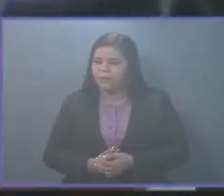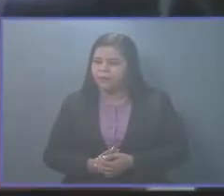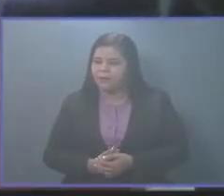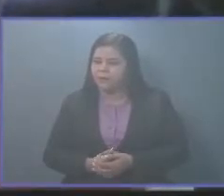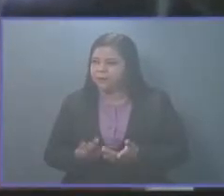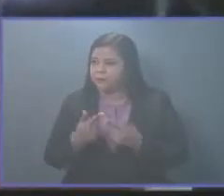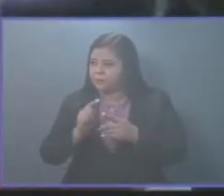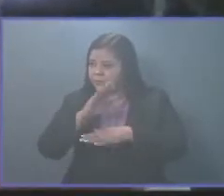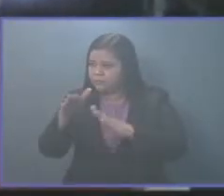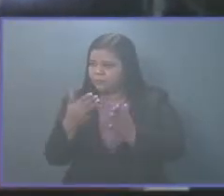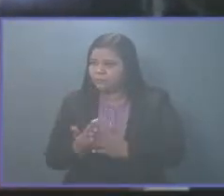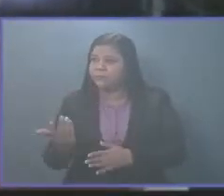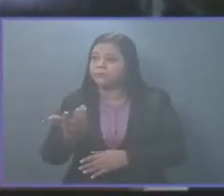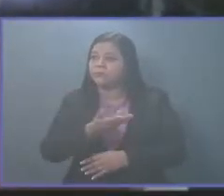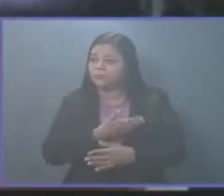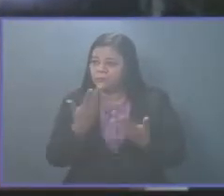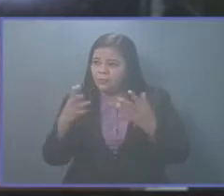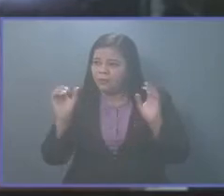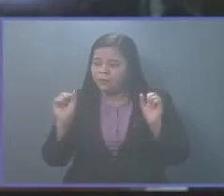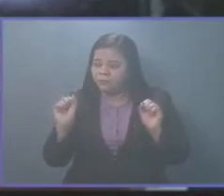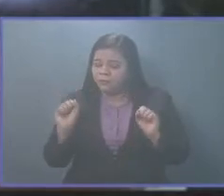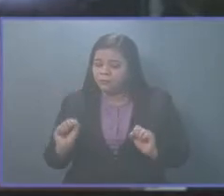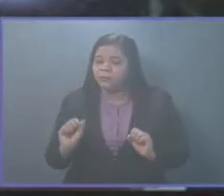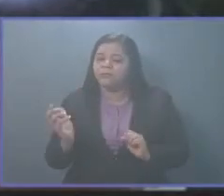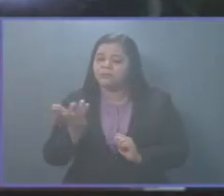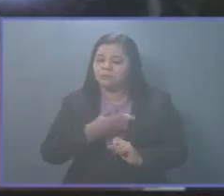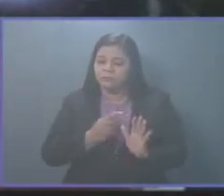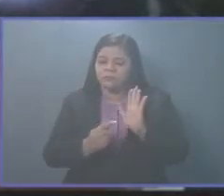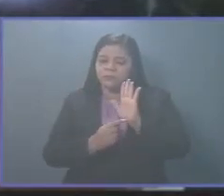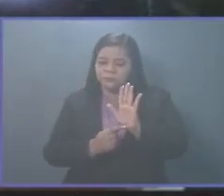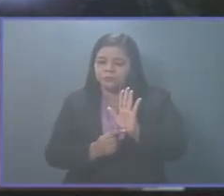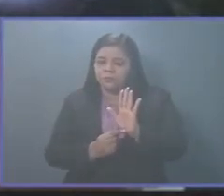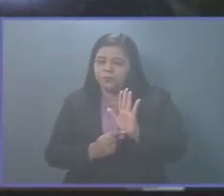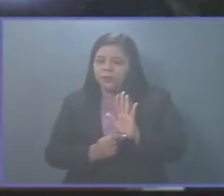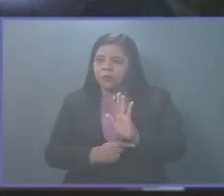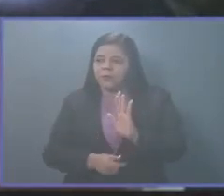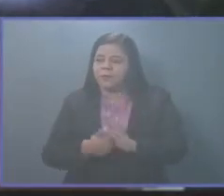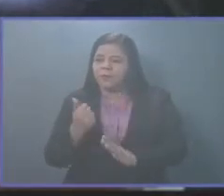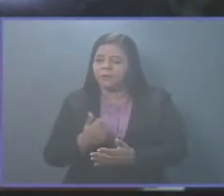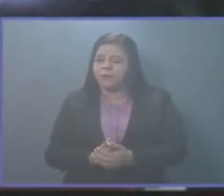Mientras se animan los colegas, quiero consultarles si han tenido a la vista